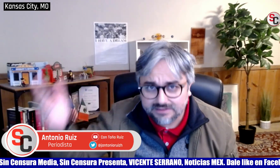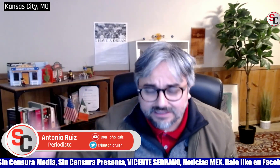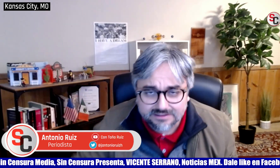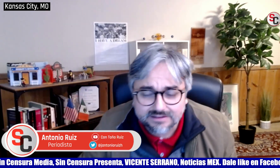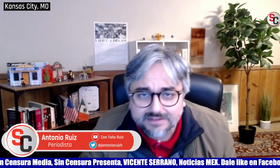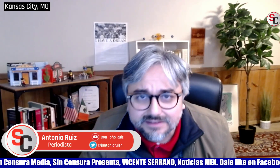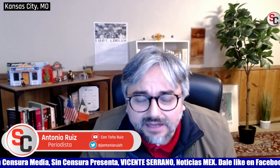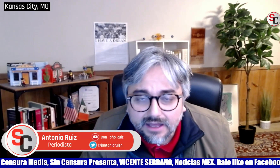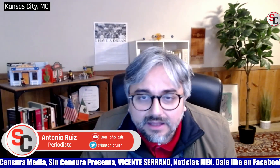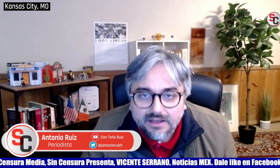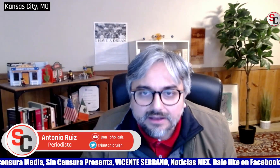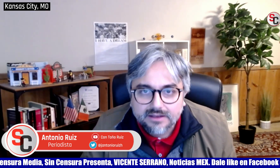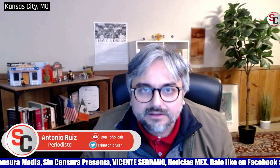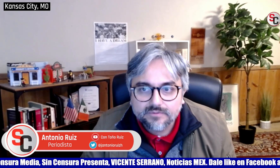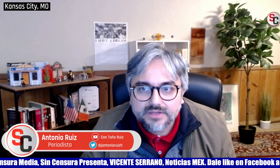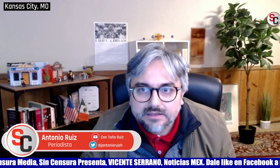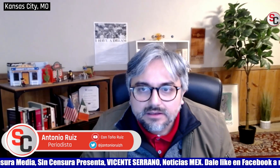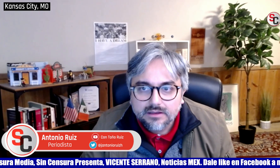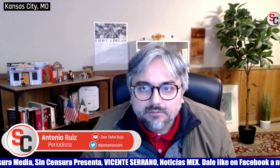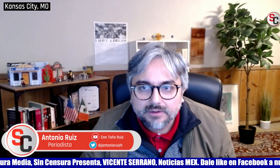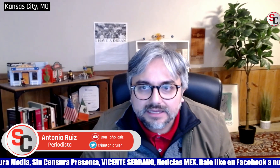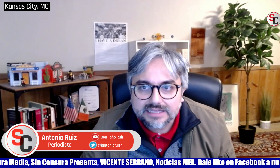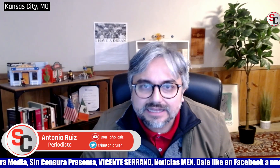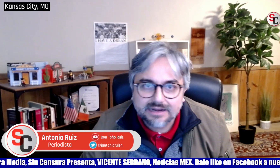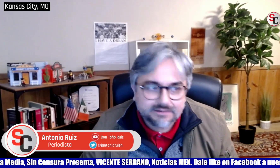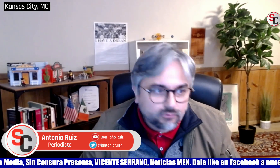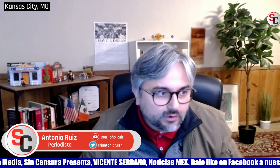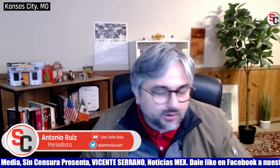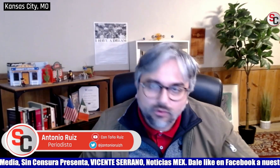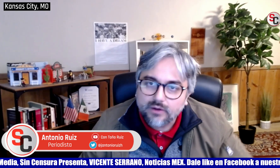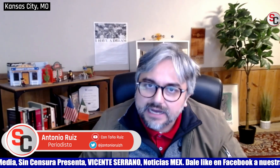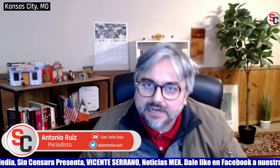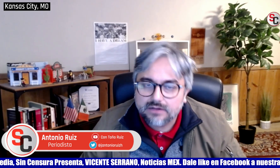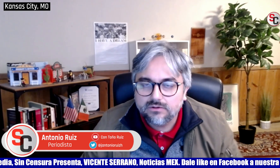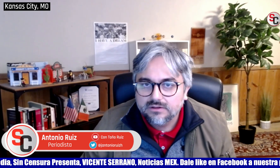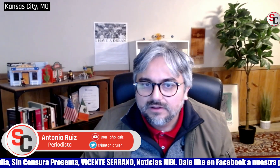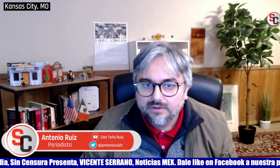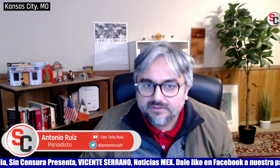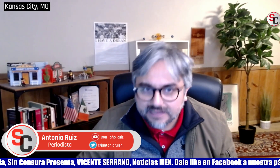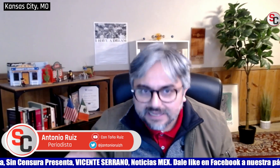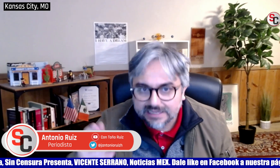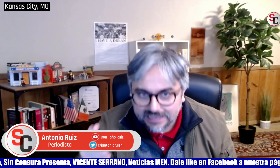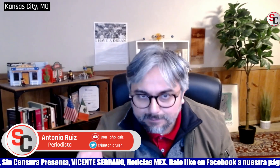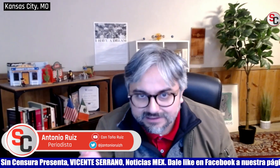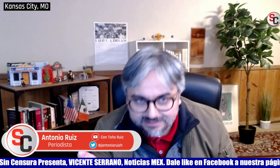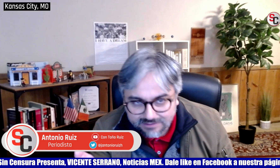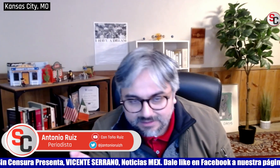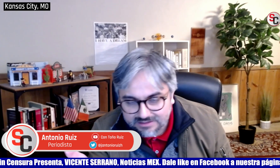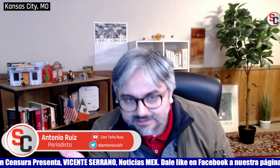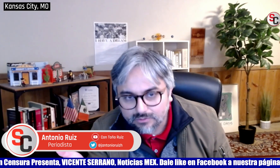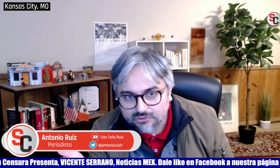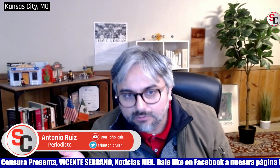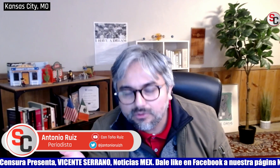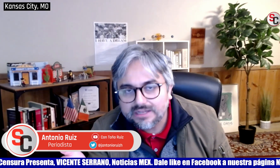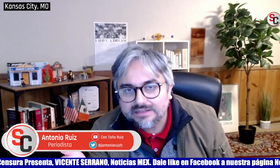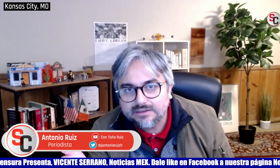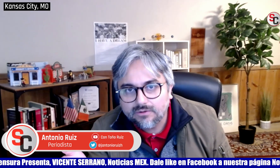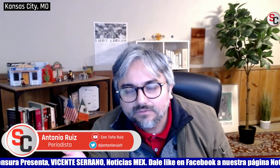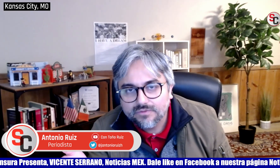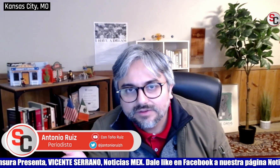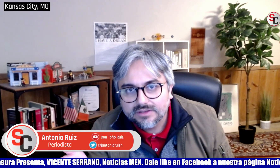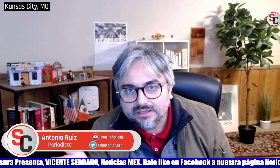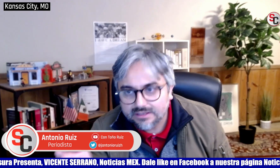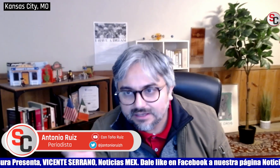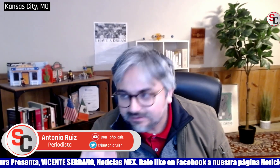gobernadores, presidentes, etcétera, y para quitarles el fuero o un cargo, se genera precisamente ese juicio